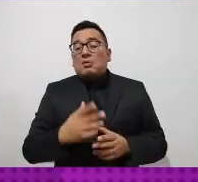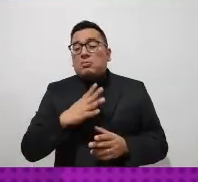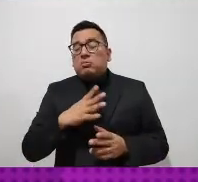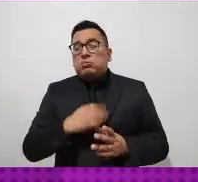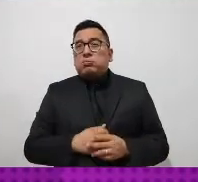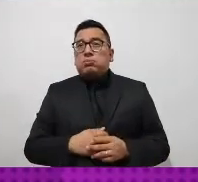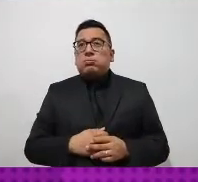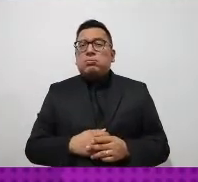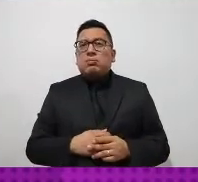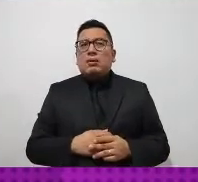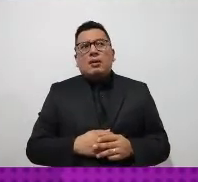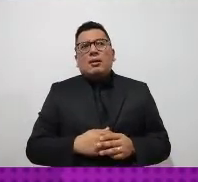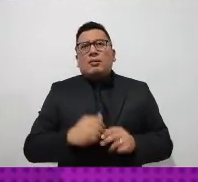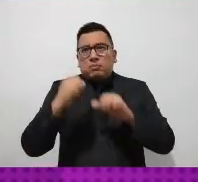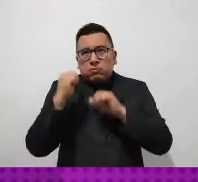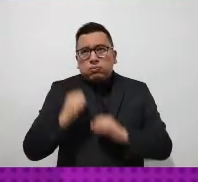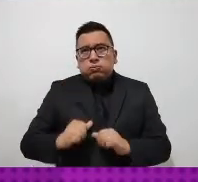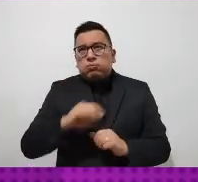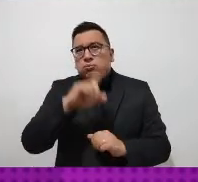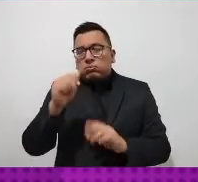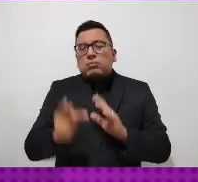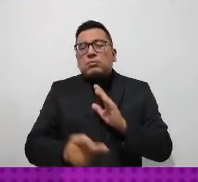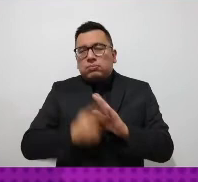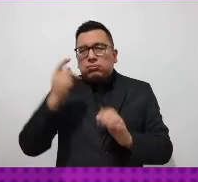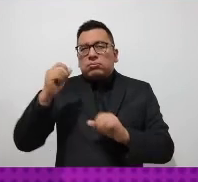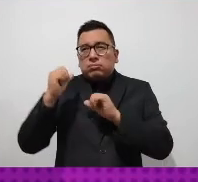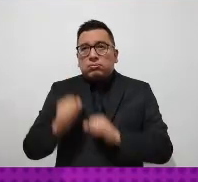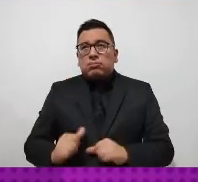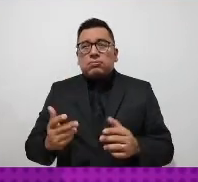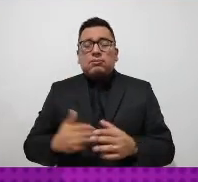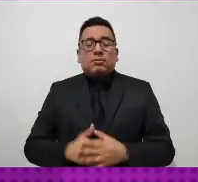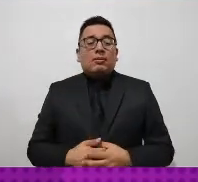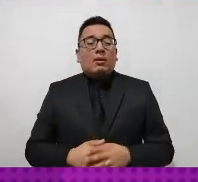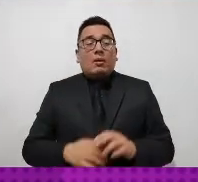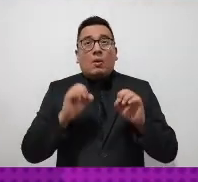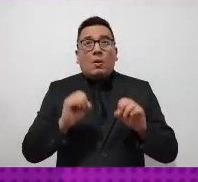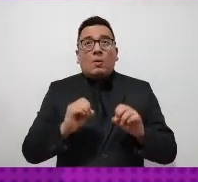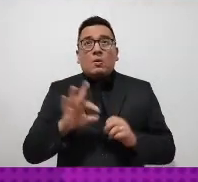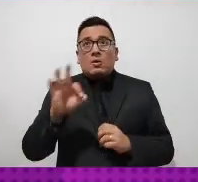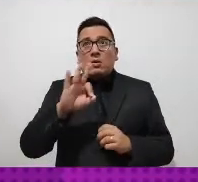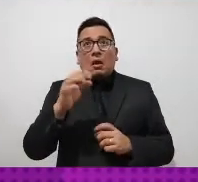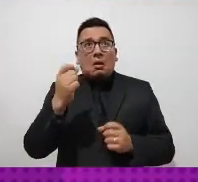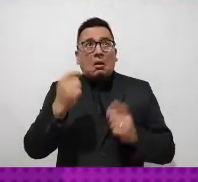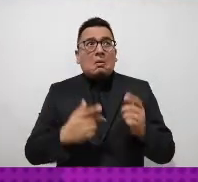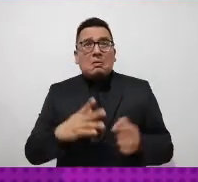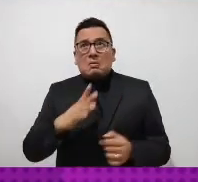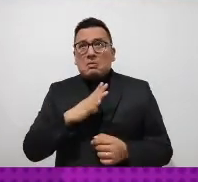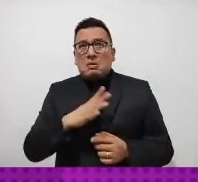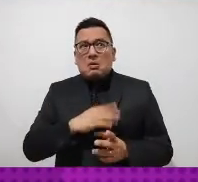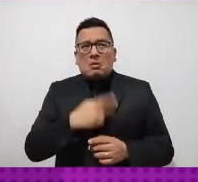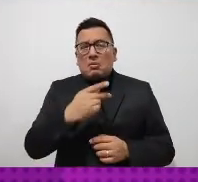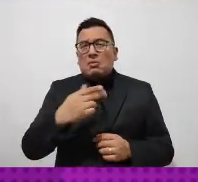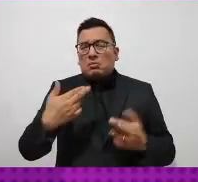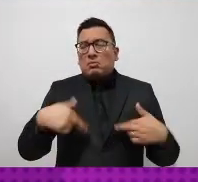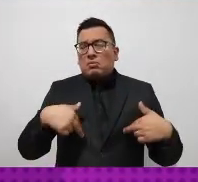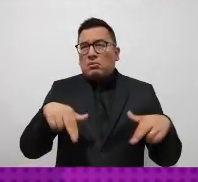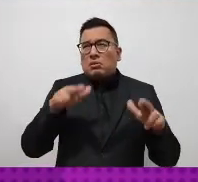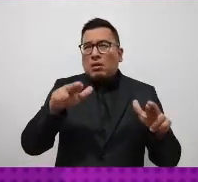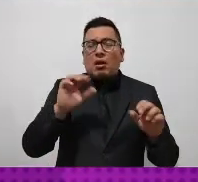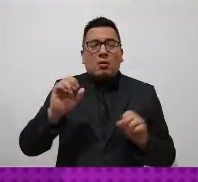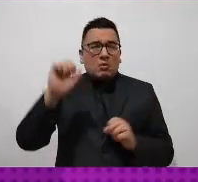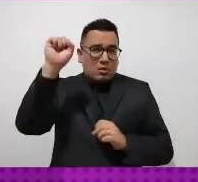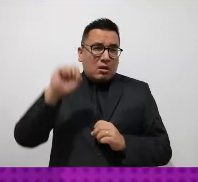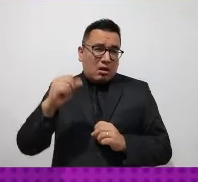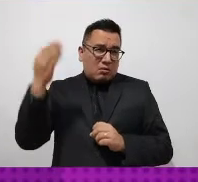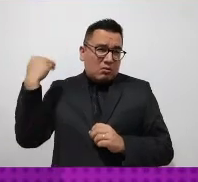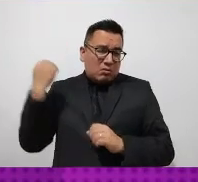otras administraciones, no necesariamente en las actuales, o también había quienes habían sido regidoras o síndicas